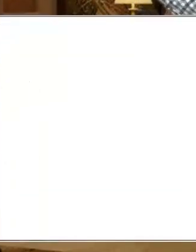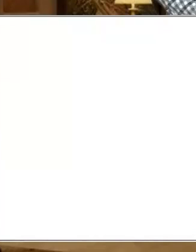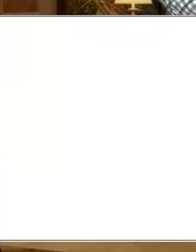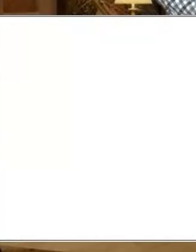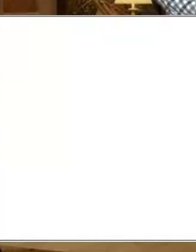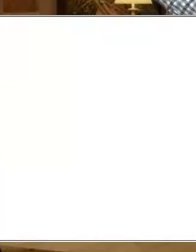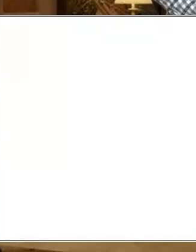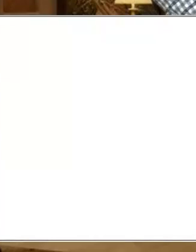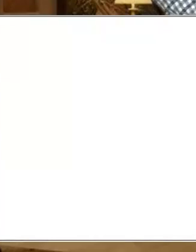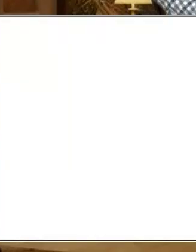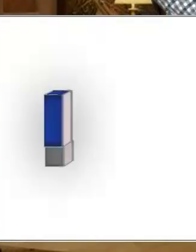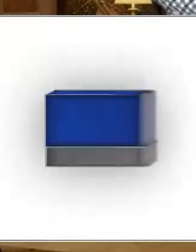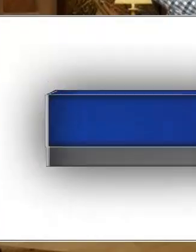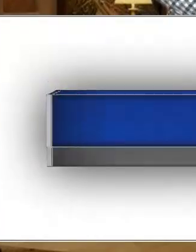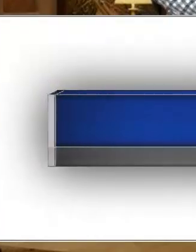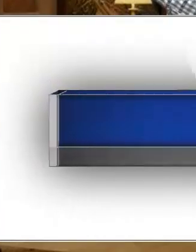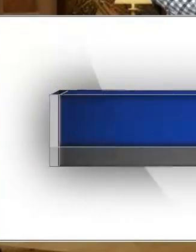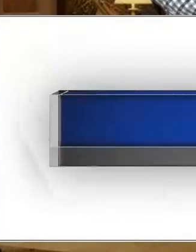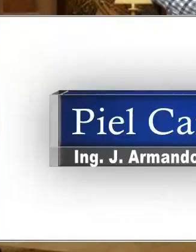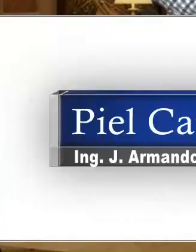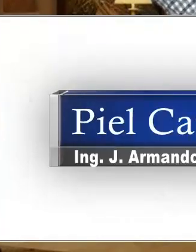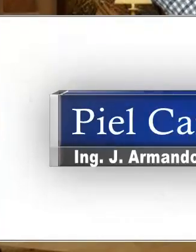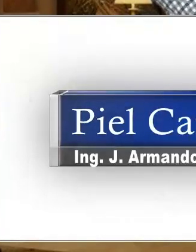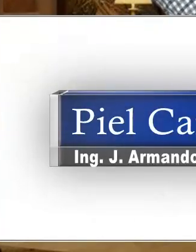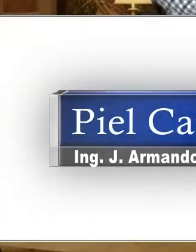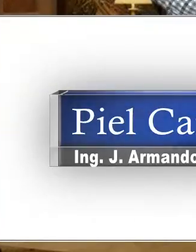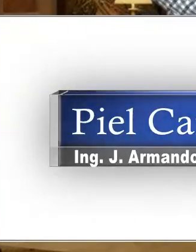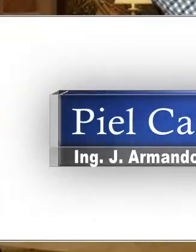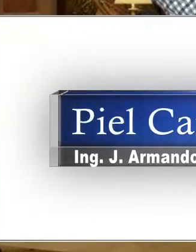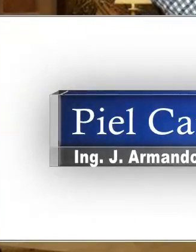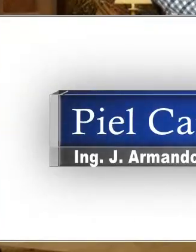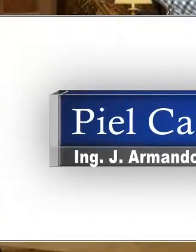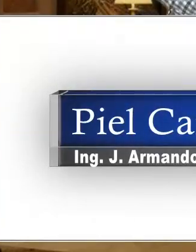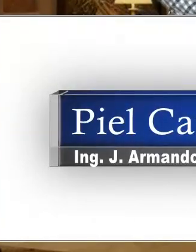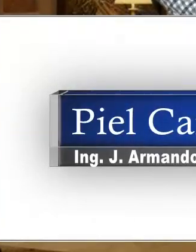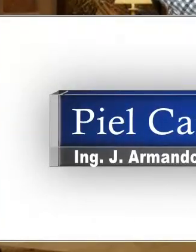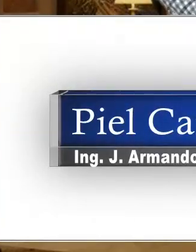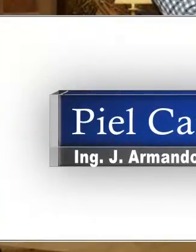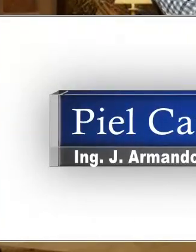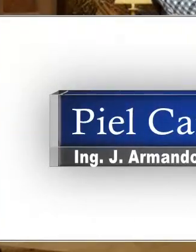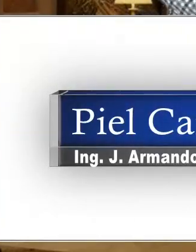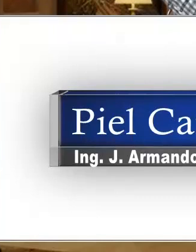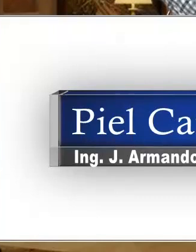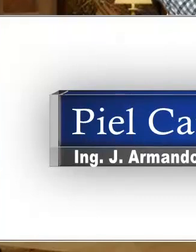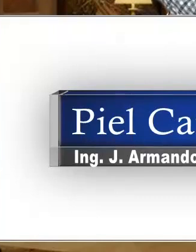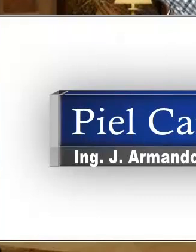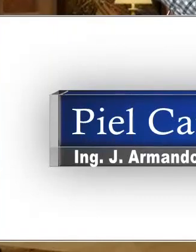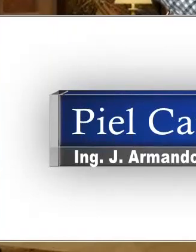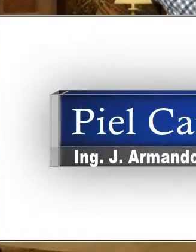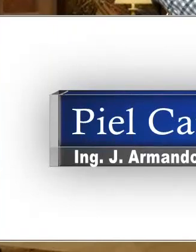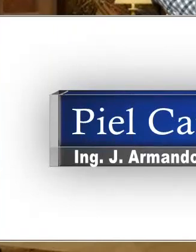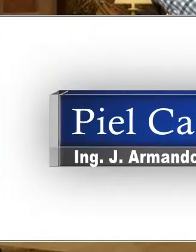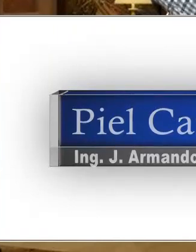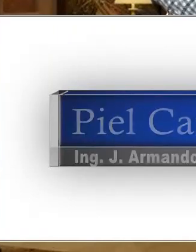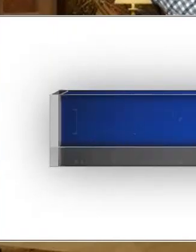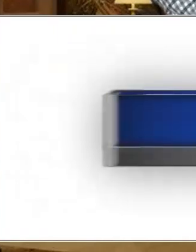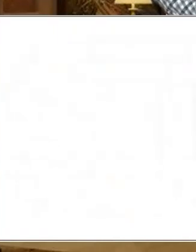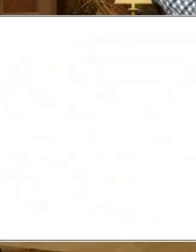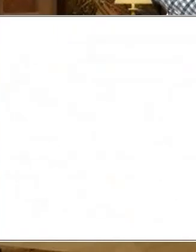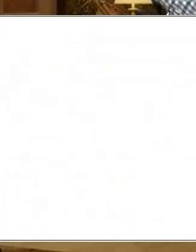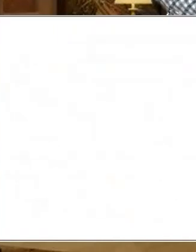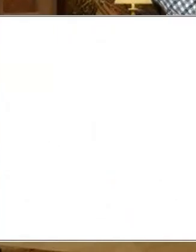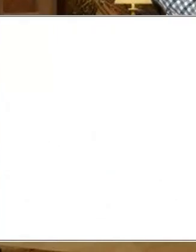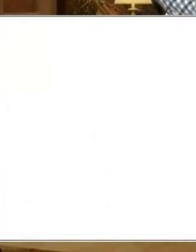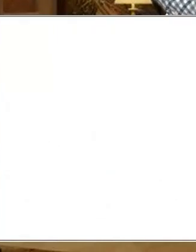Infinito sin estrellas, o que pierde el ancho mar sin inmensidad, pero el negro de tus ojos que